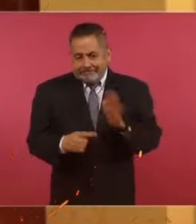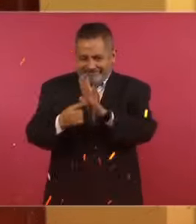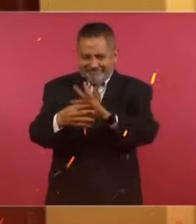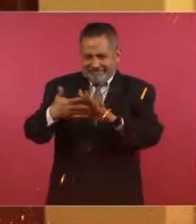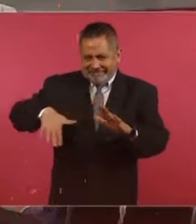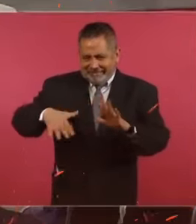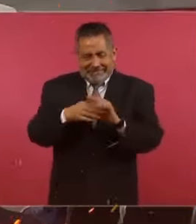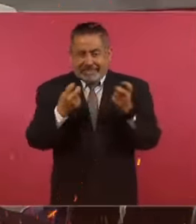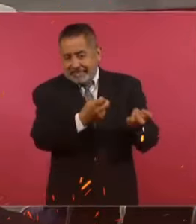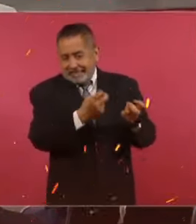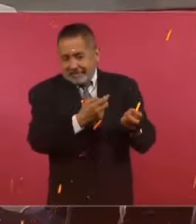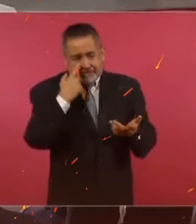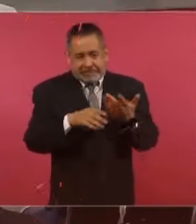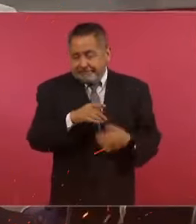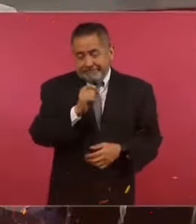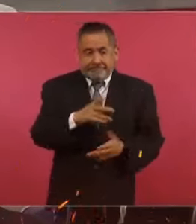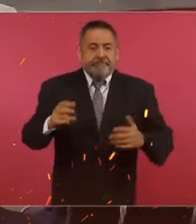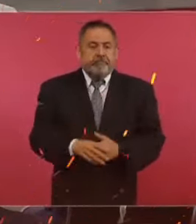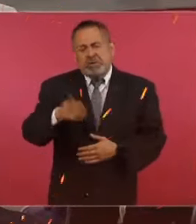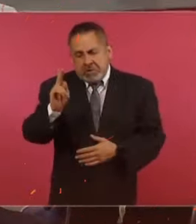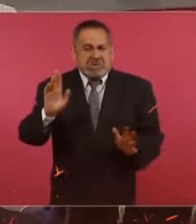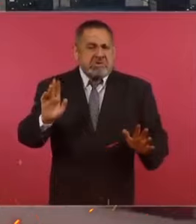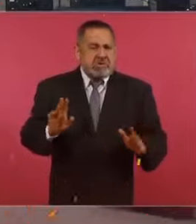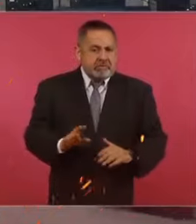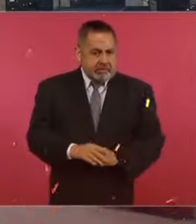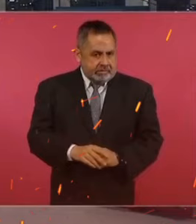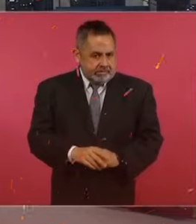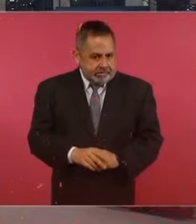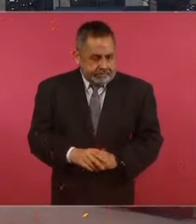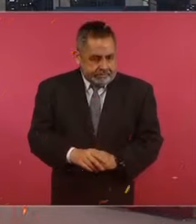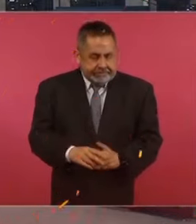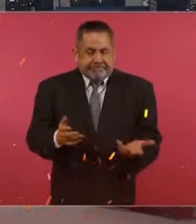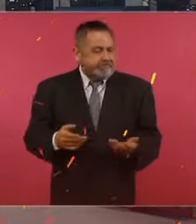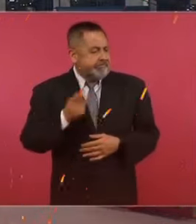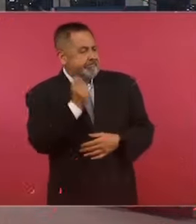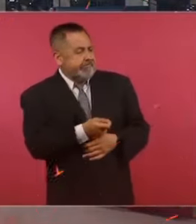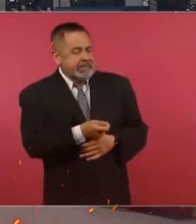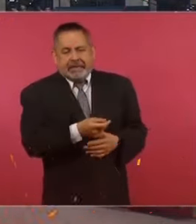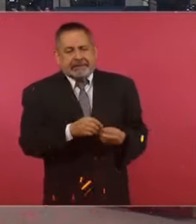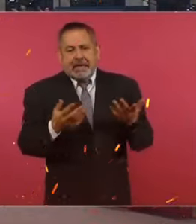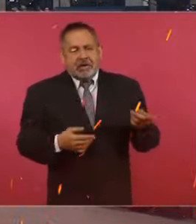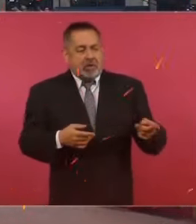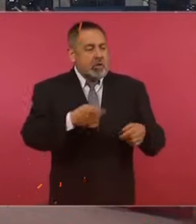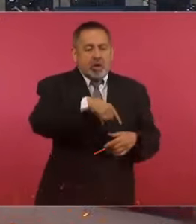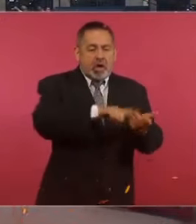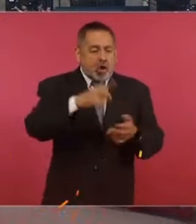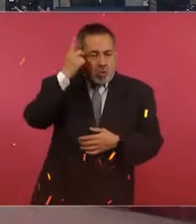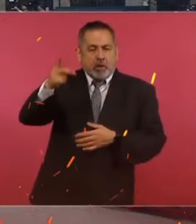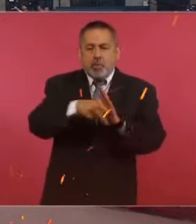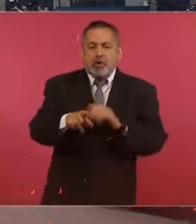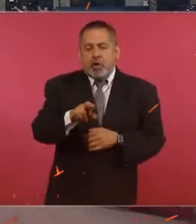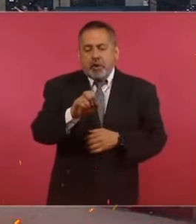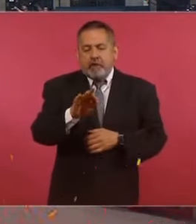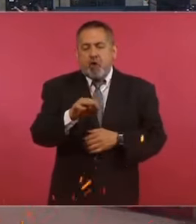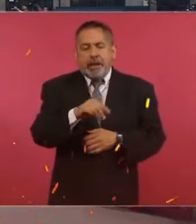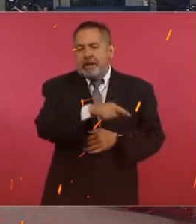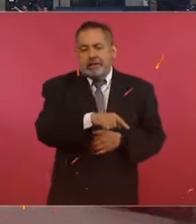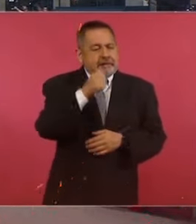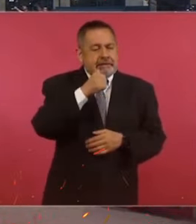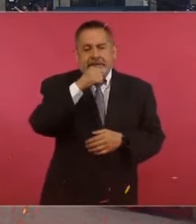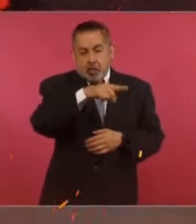estamos padeciendo. Pero, ¿qué puede esperarse de los dueños del Reforma? Si se han